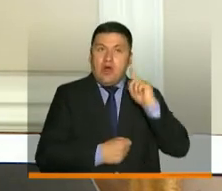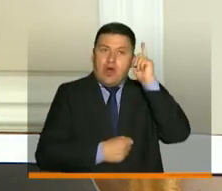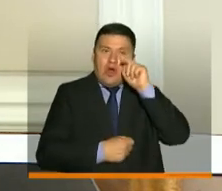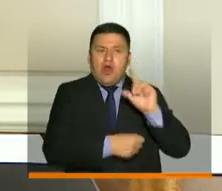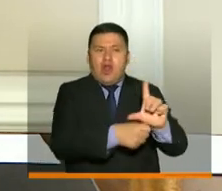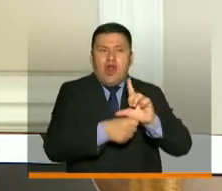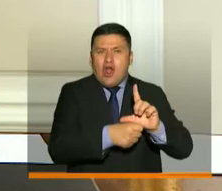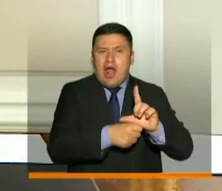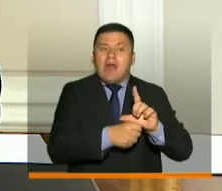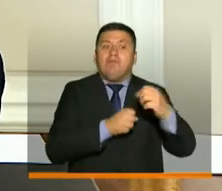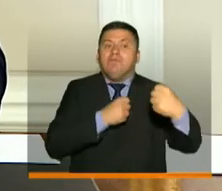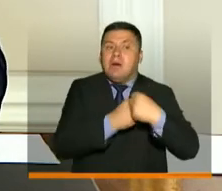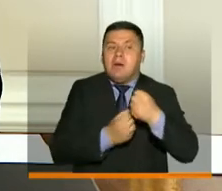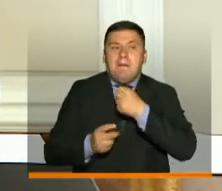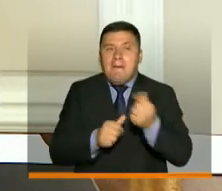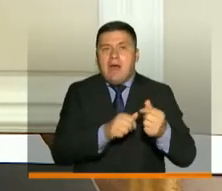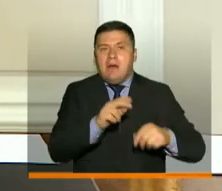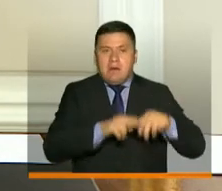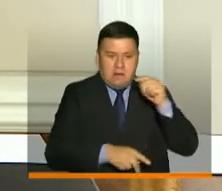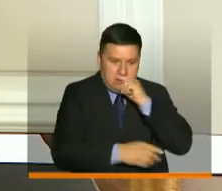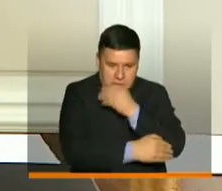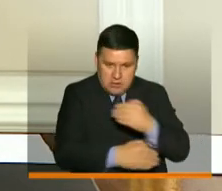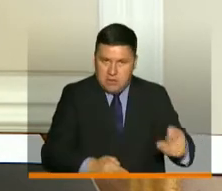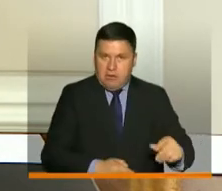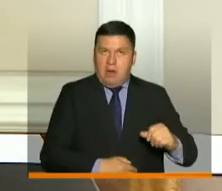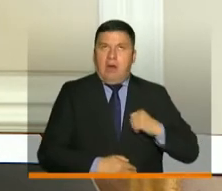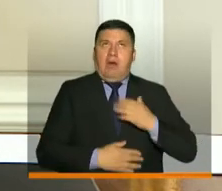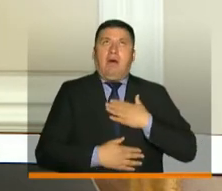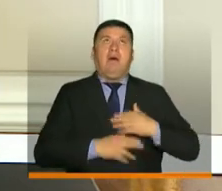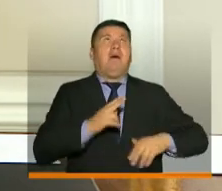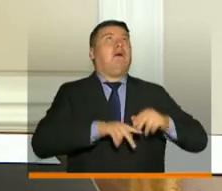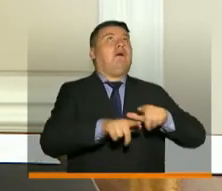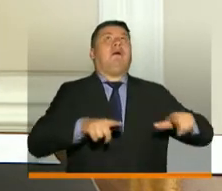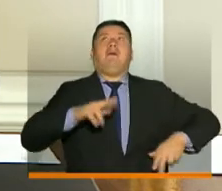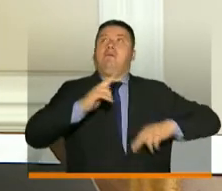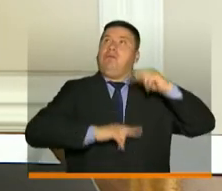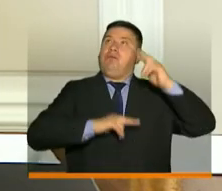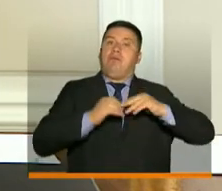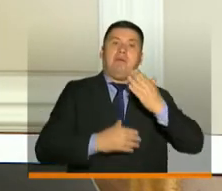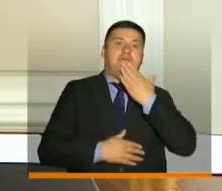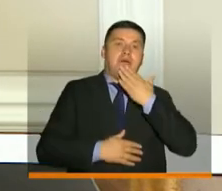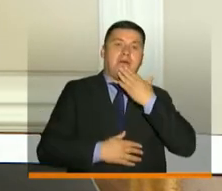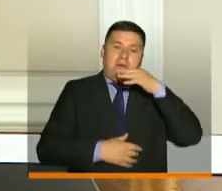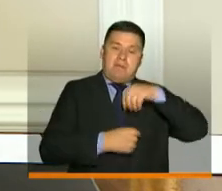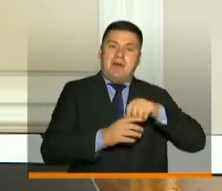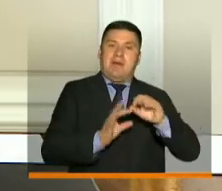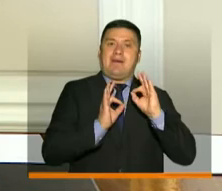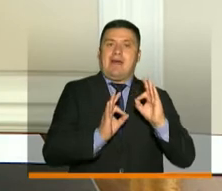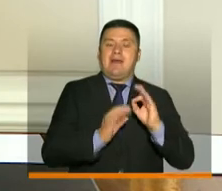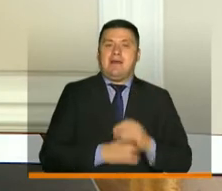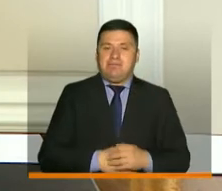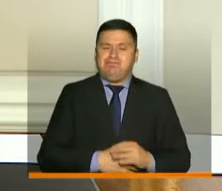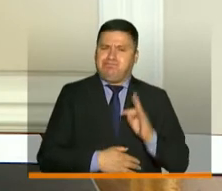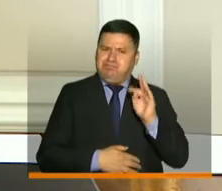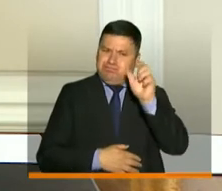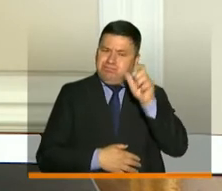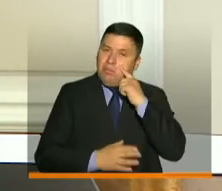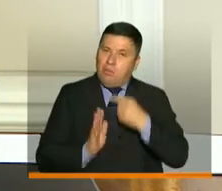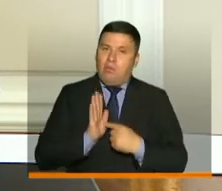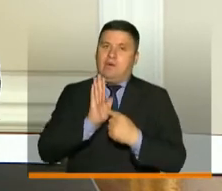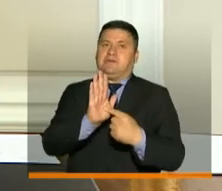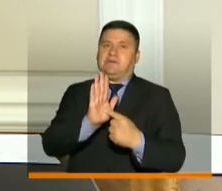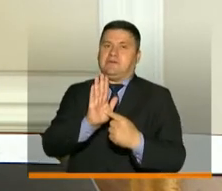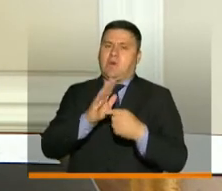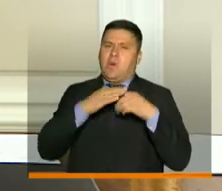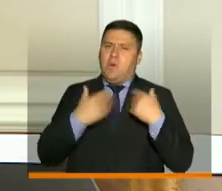gobiernos locales, para que los niños tengan también una infraestructura más cómoda y de mejor calidad. Este testimonio muestra